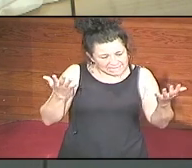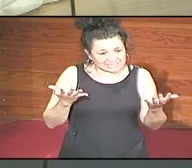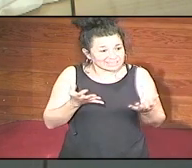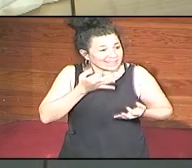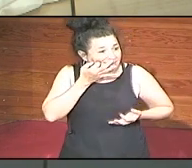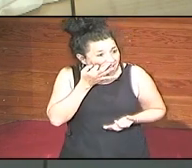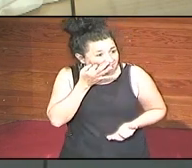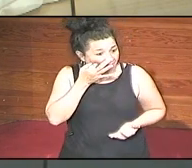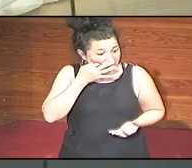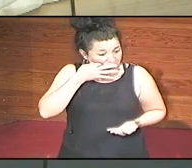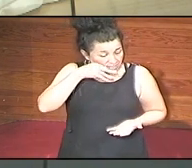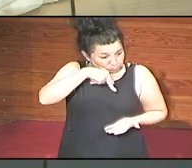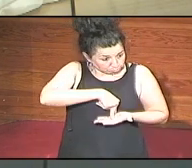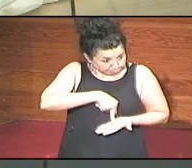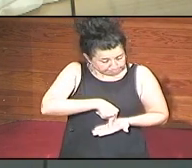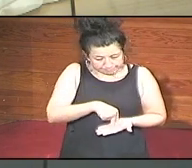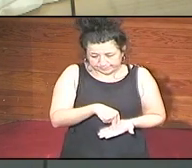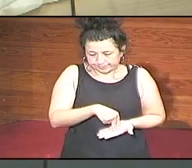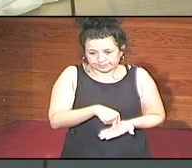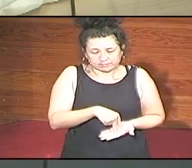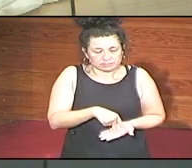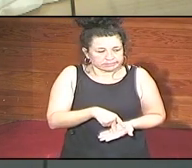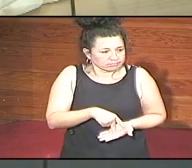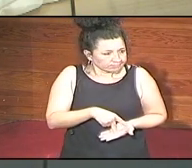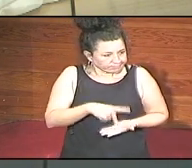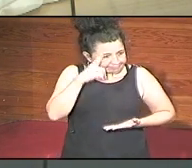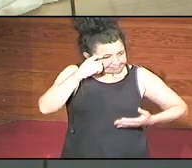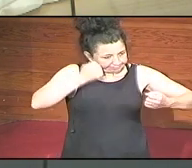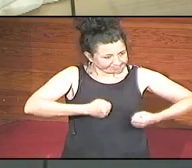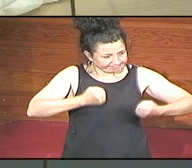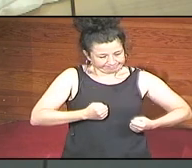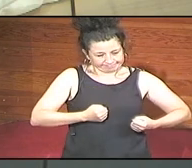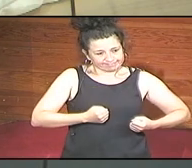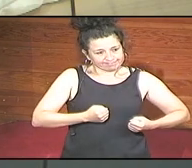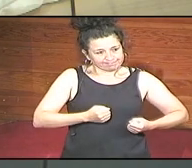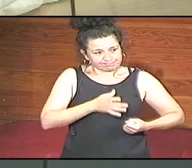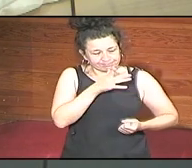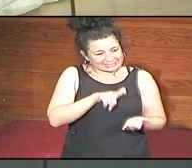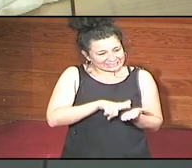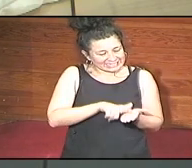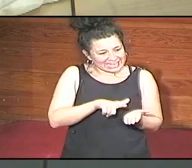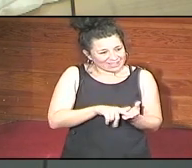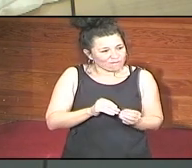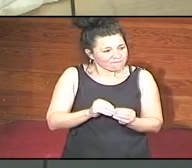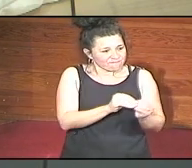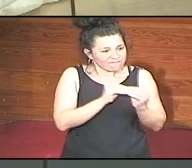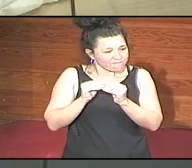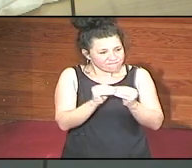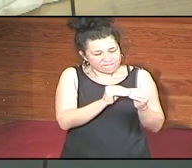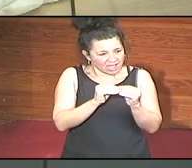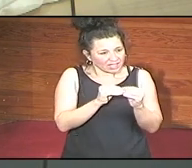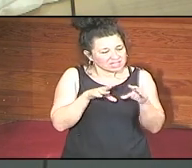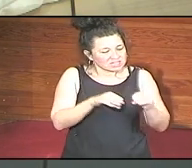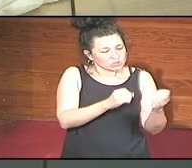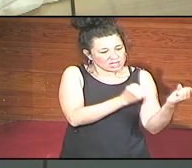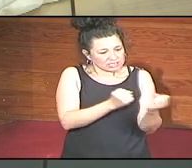es es cabezota la lengua franca normalmente se utiliza en instituciones